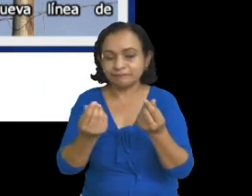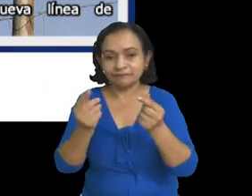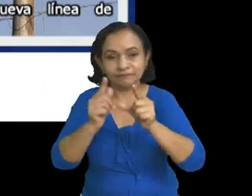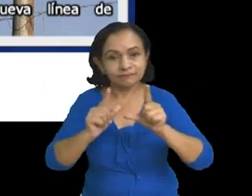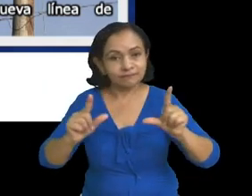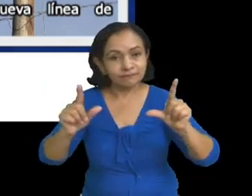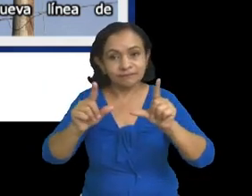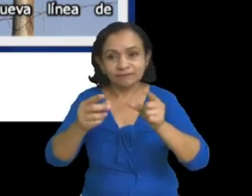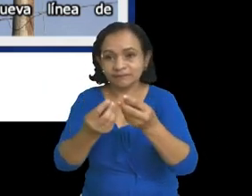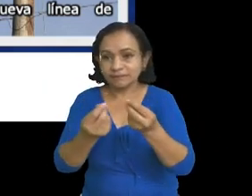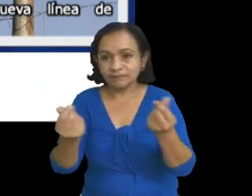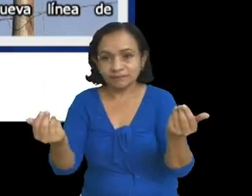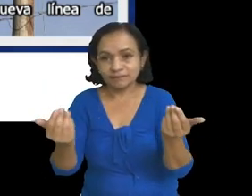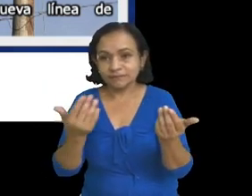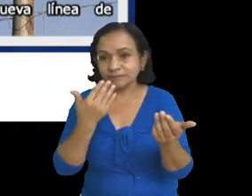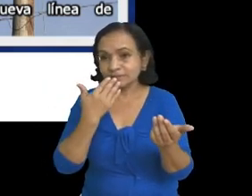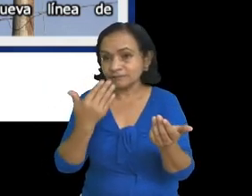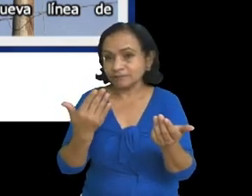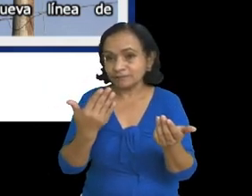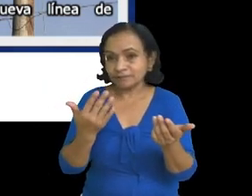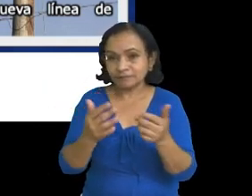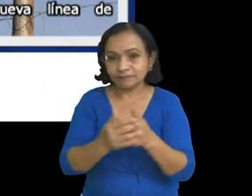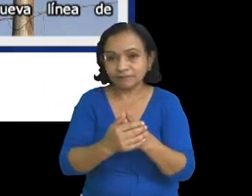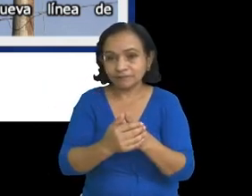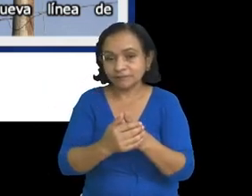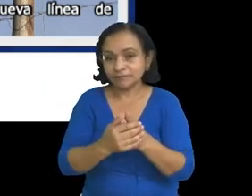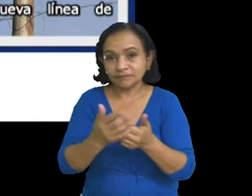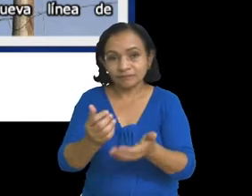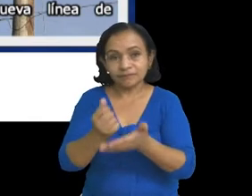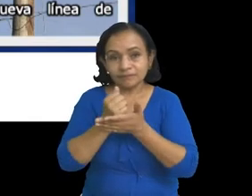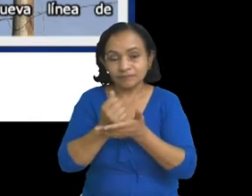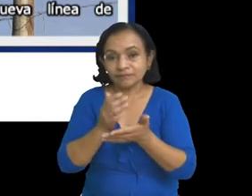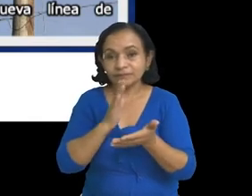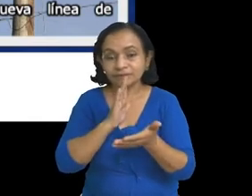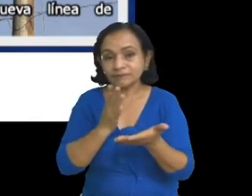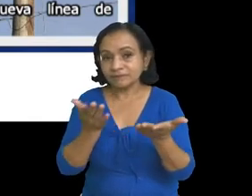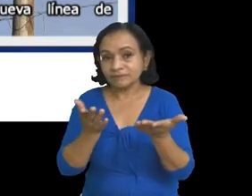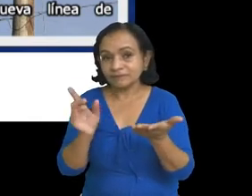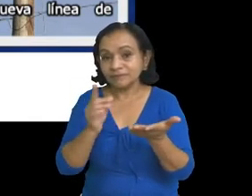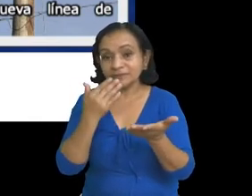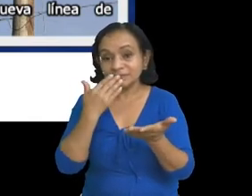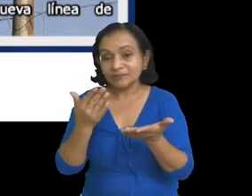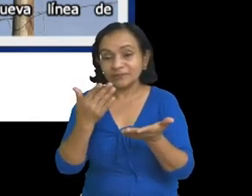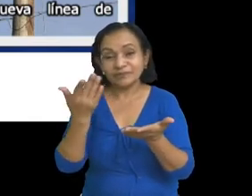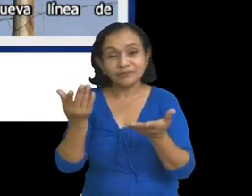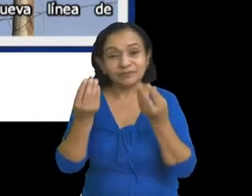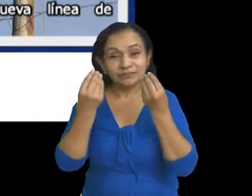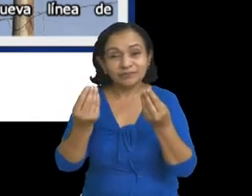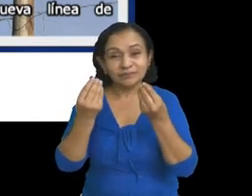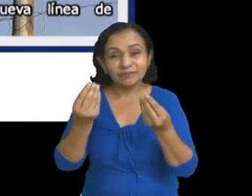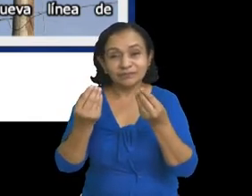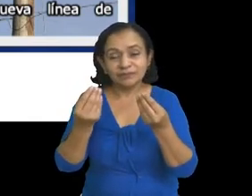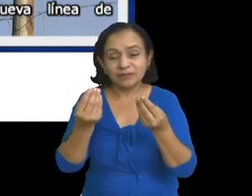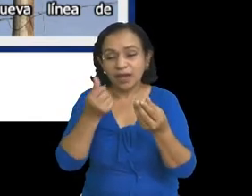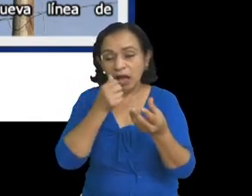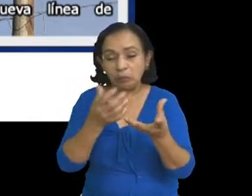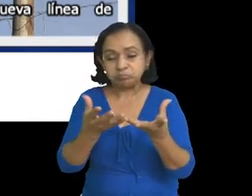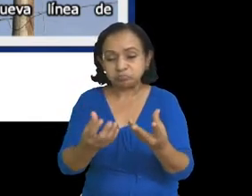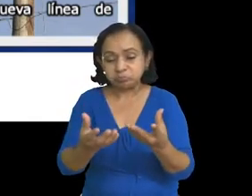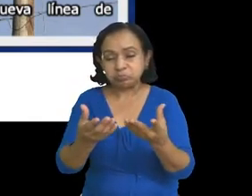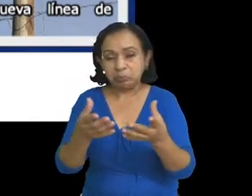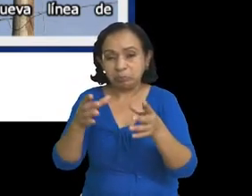del terreno no es bueno decir. No es tan benevolente como estamos acostumbrados. Claro, ahí hay mucha humedad,